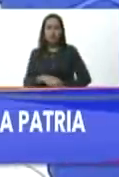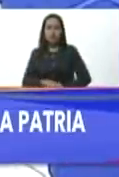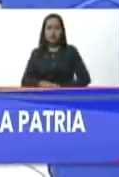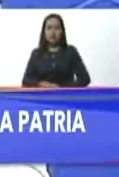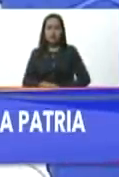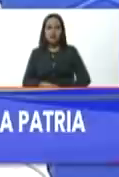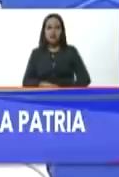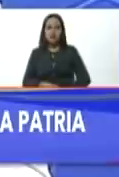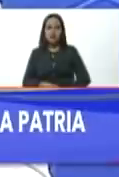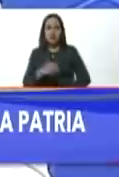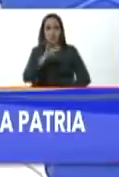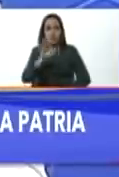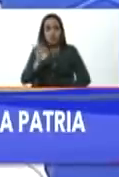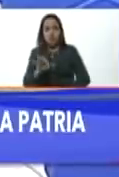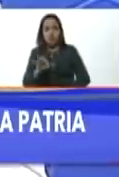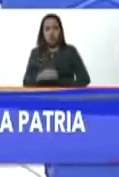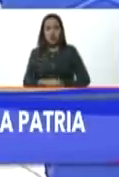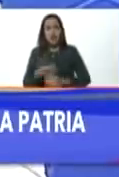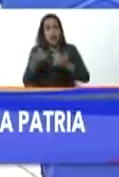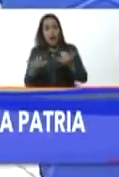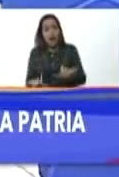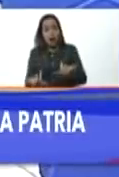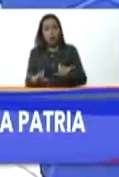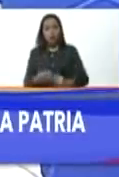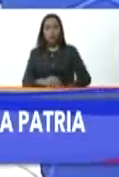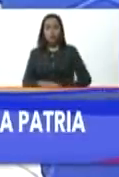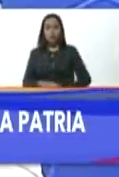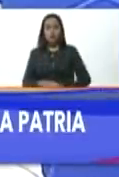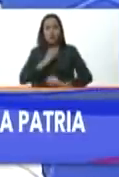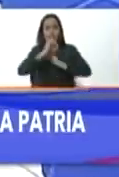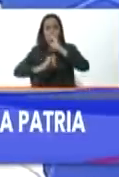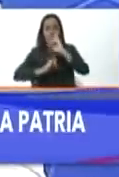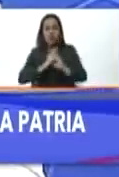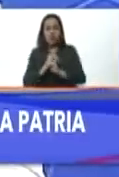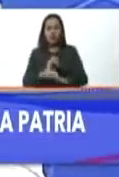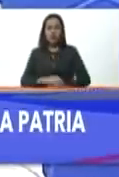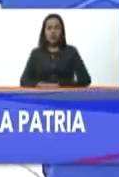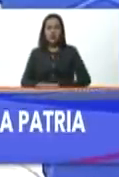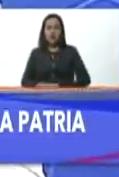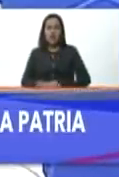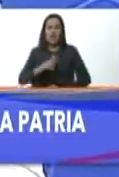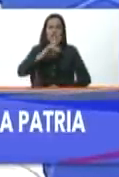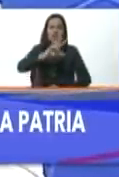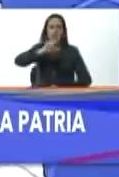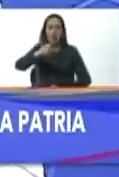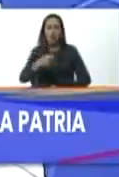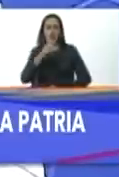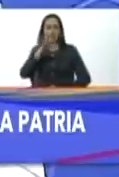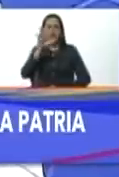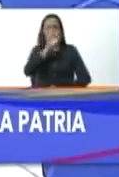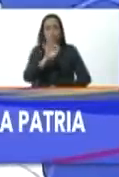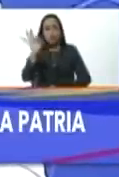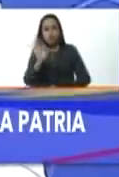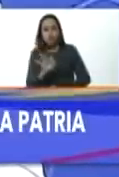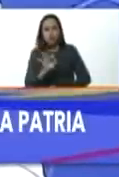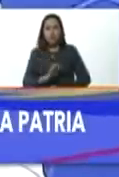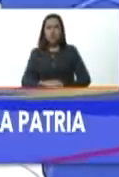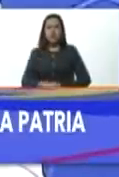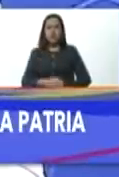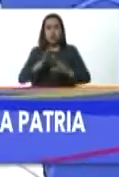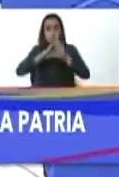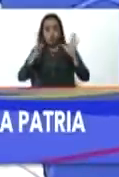y su tasa de mortalidad hasta ahora a nivel internacional es de 3,5%